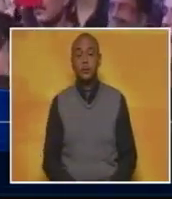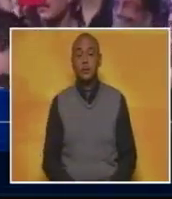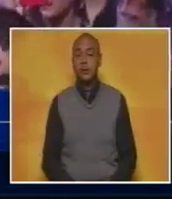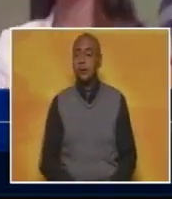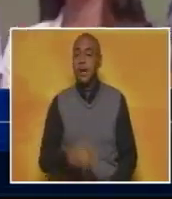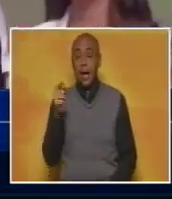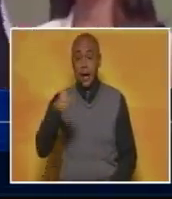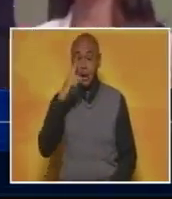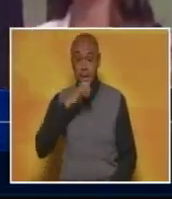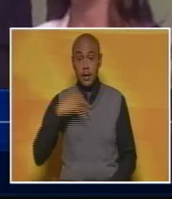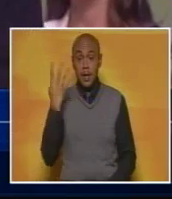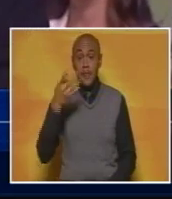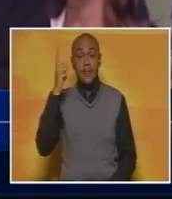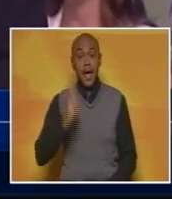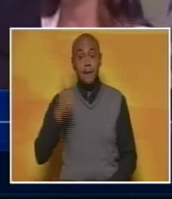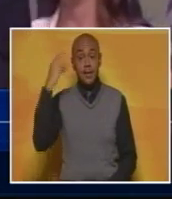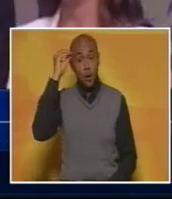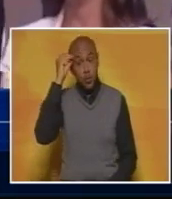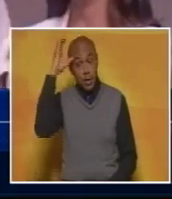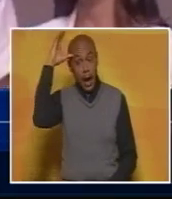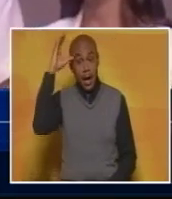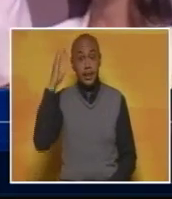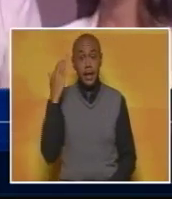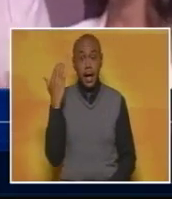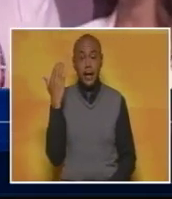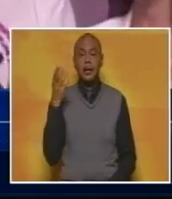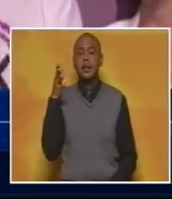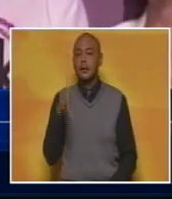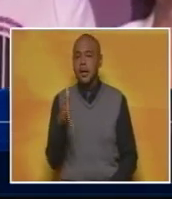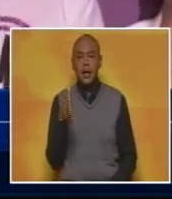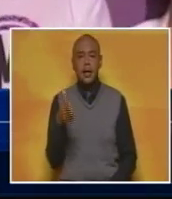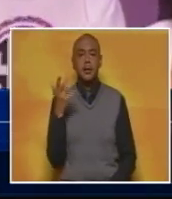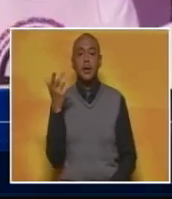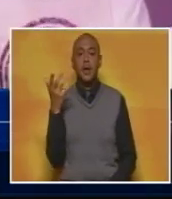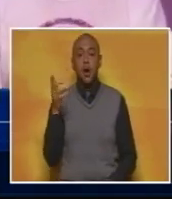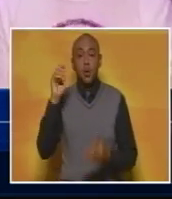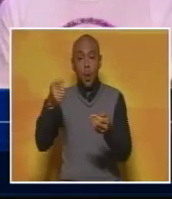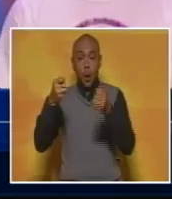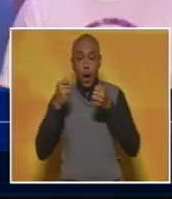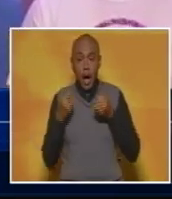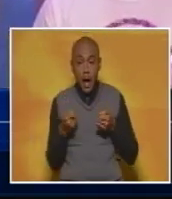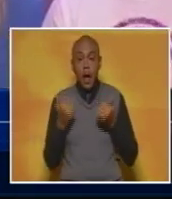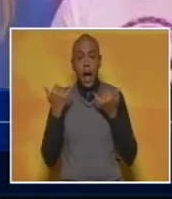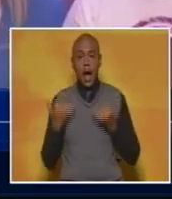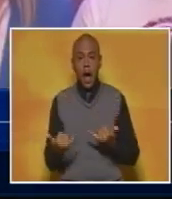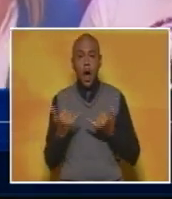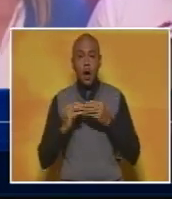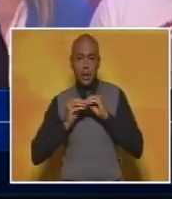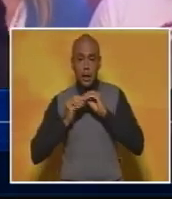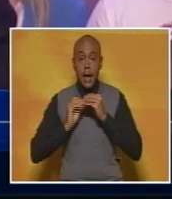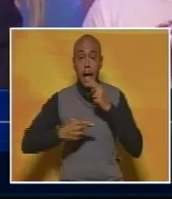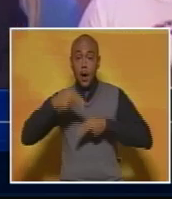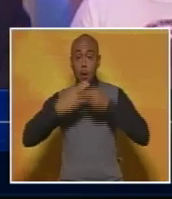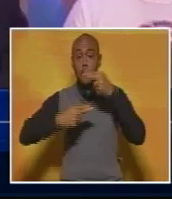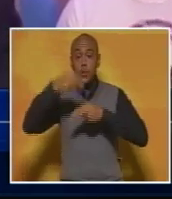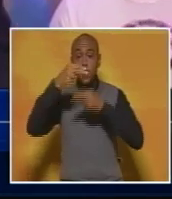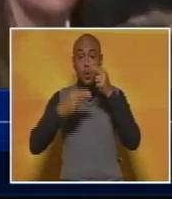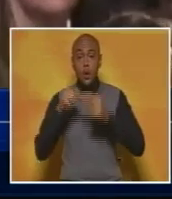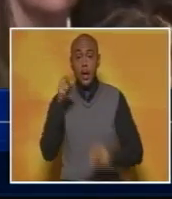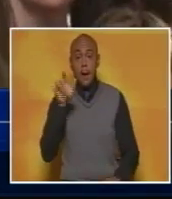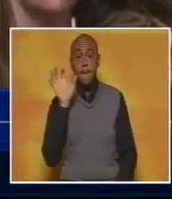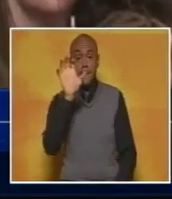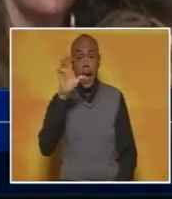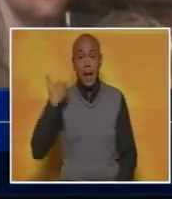sean conscientes de lo que nos han dejado y nos ayuden a reconstruir el país de